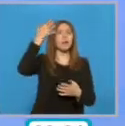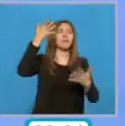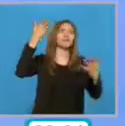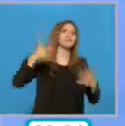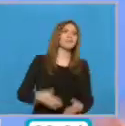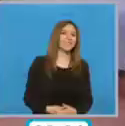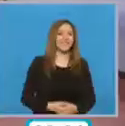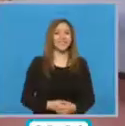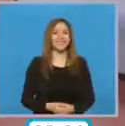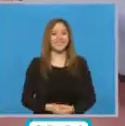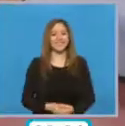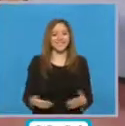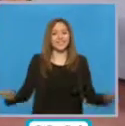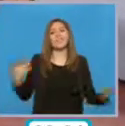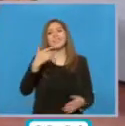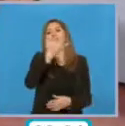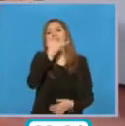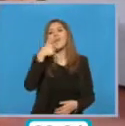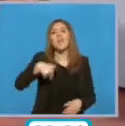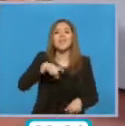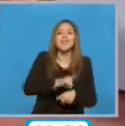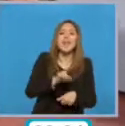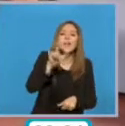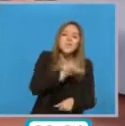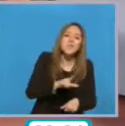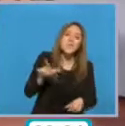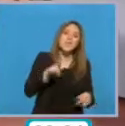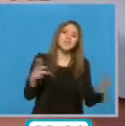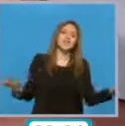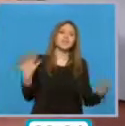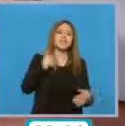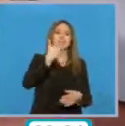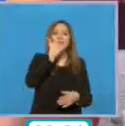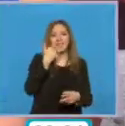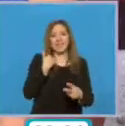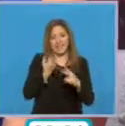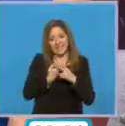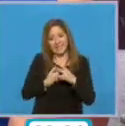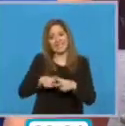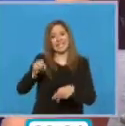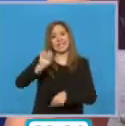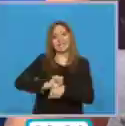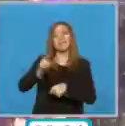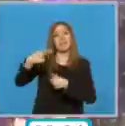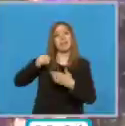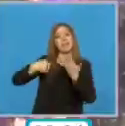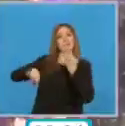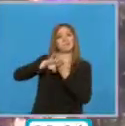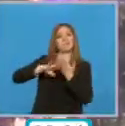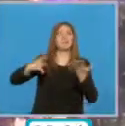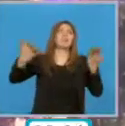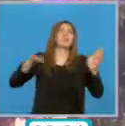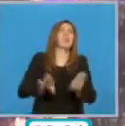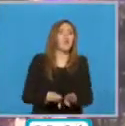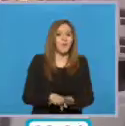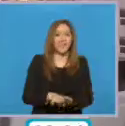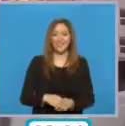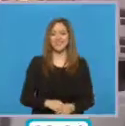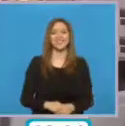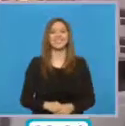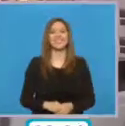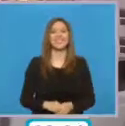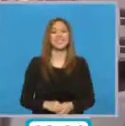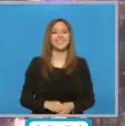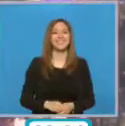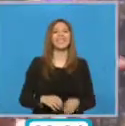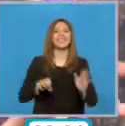O sea, no, Wendy. Es lunes, cabello. Empezando la semana tan temprano y ya con ese tipo de cosas. O sea, no puede ser. Se habla pensamos,